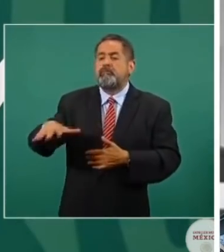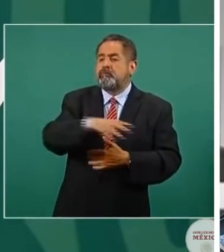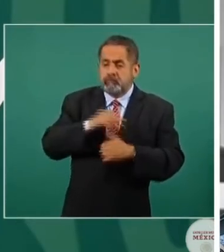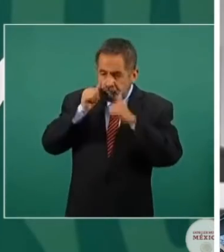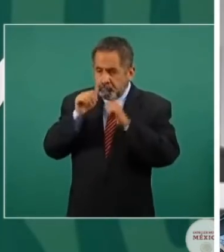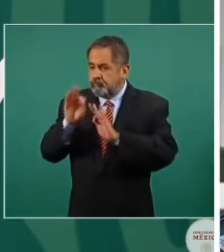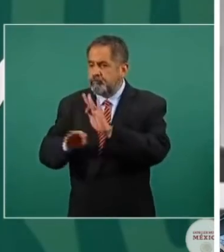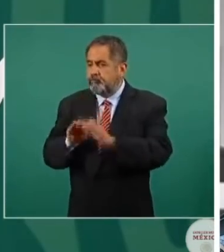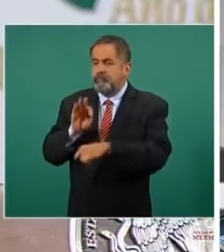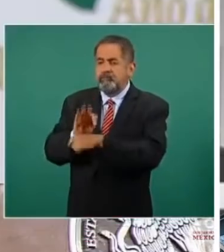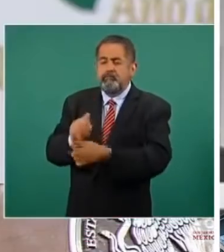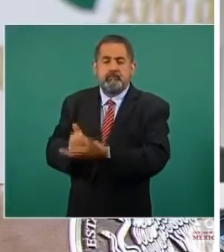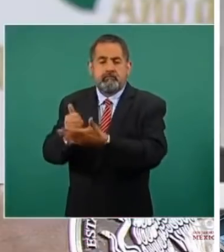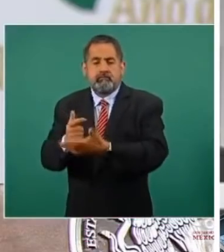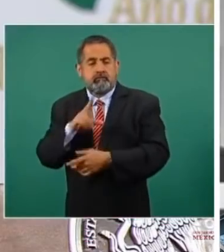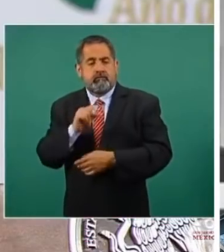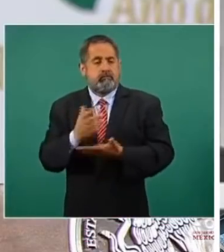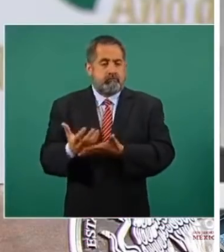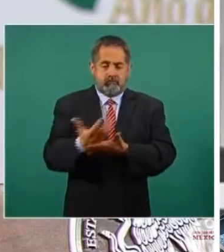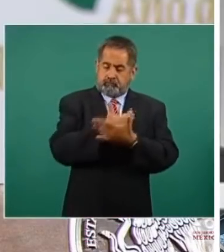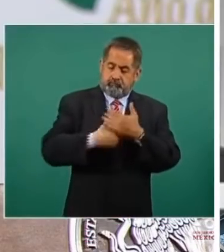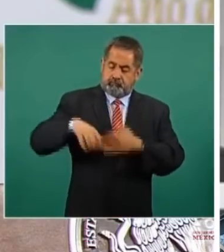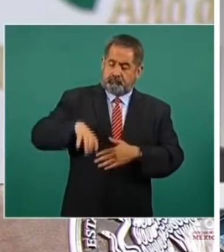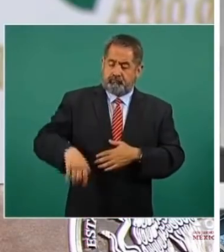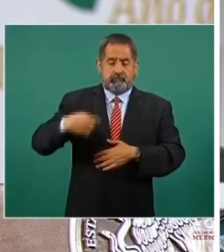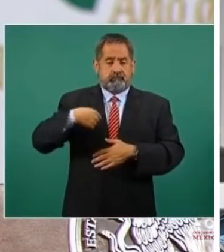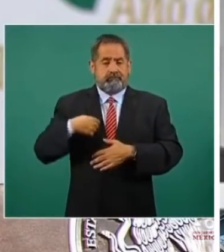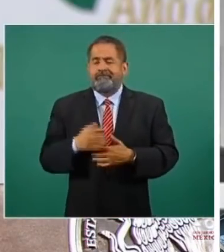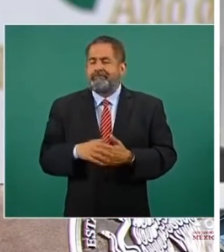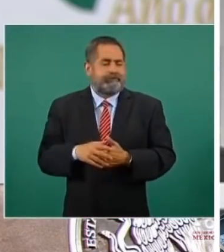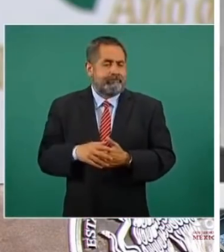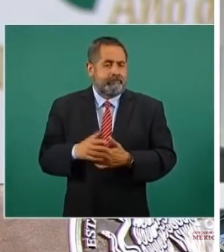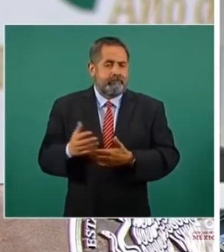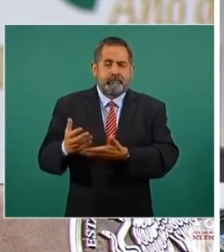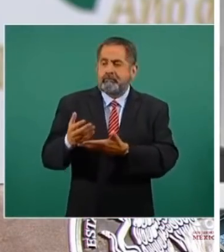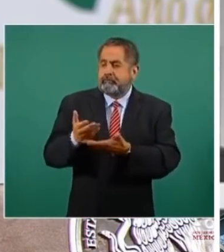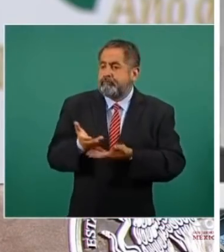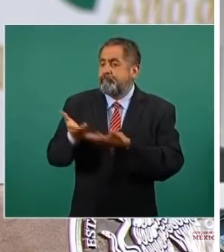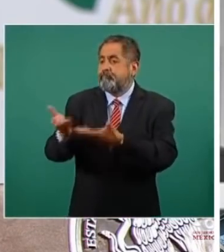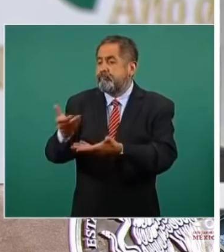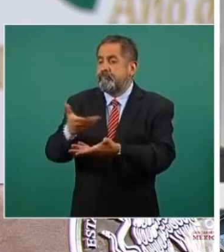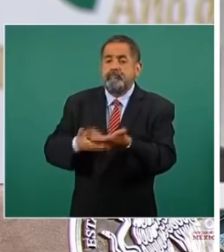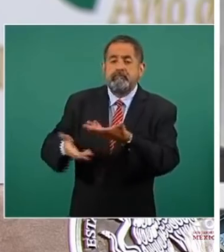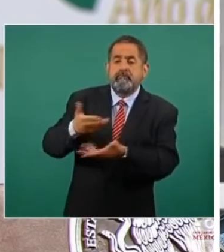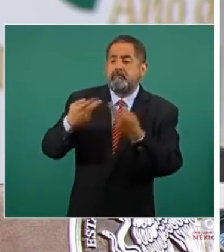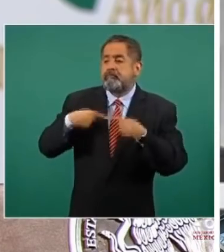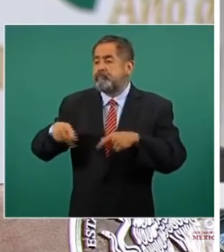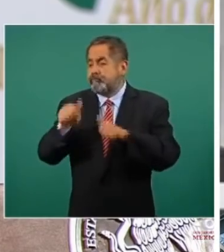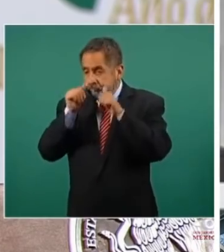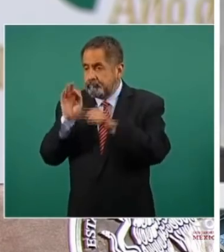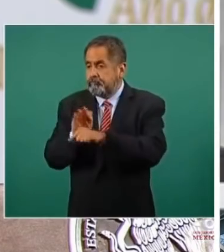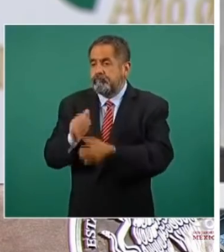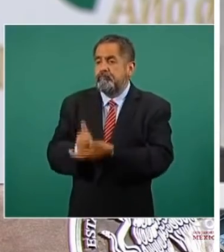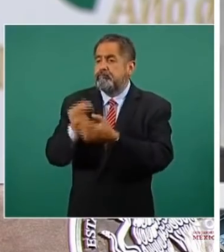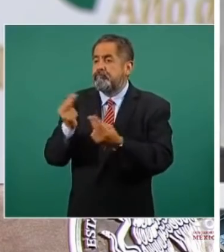se necesita la judicatura que esté al mando de una persona honesta, porque también